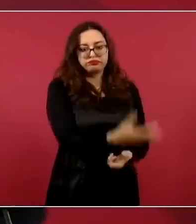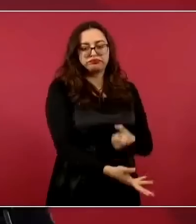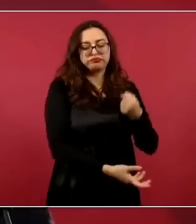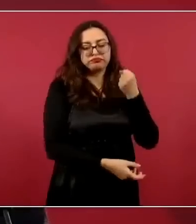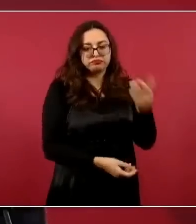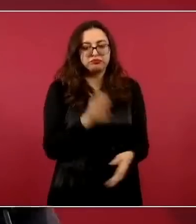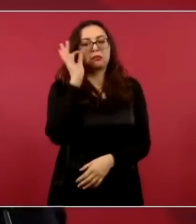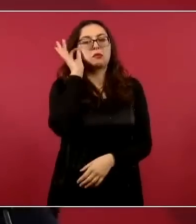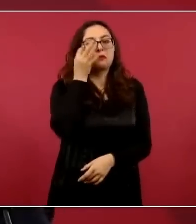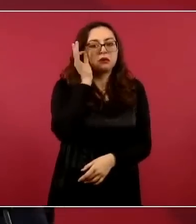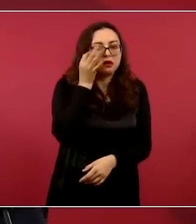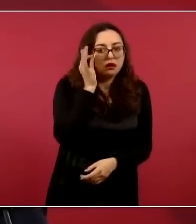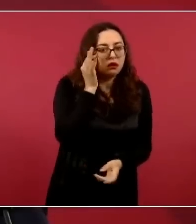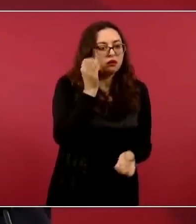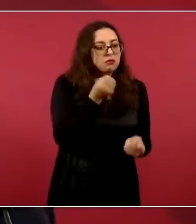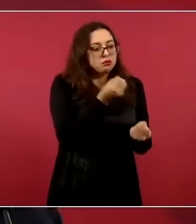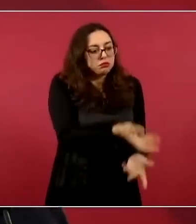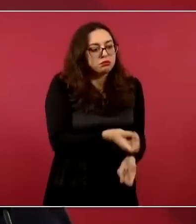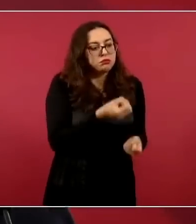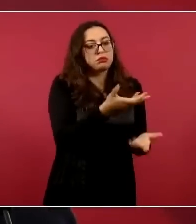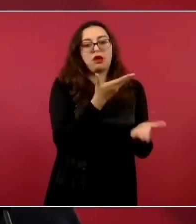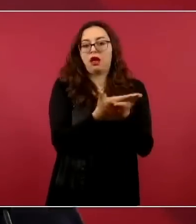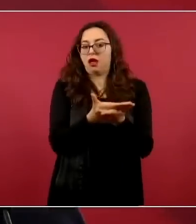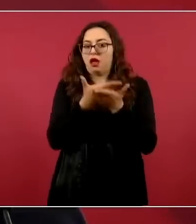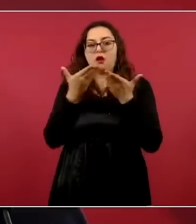una minoría y ya no es así.